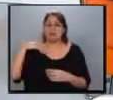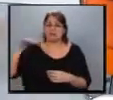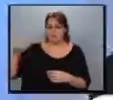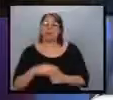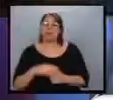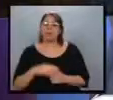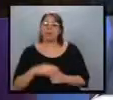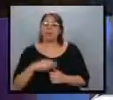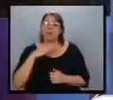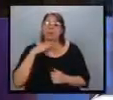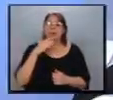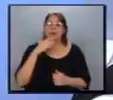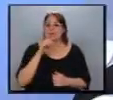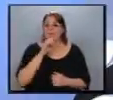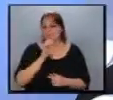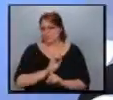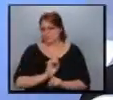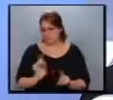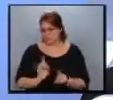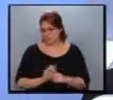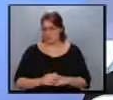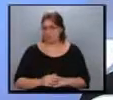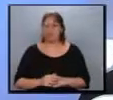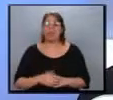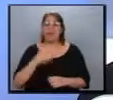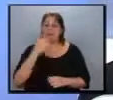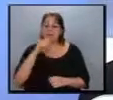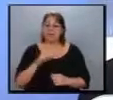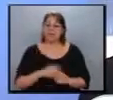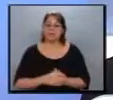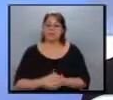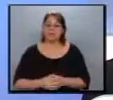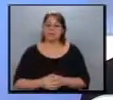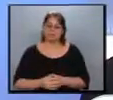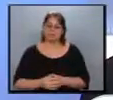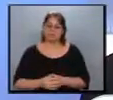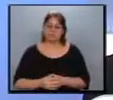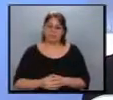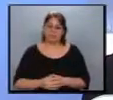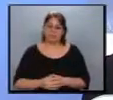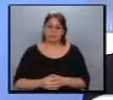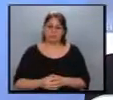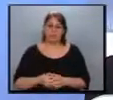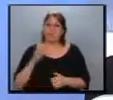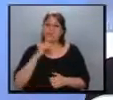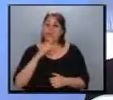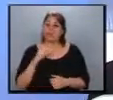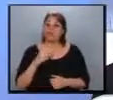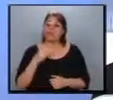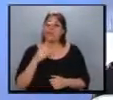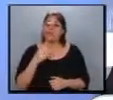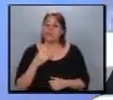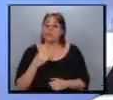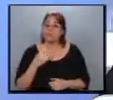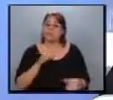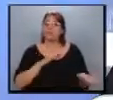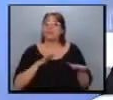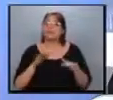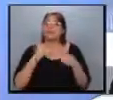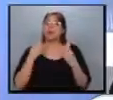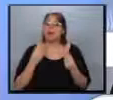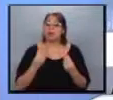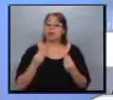esa edad, sino... Se iba a callar. No, tampoco. Y finalmente, esto ella se lo adjudica todo este momento que están